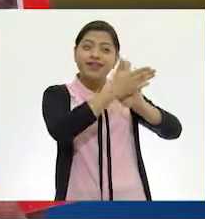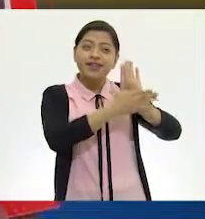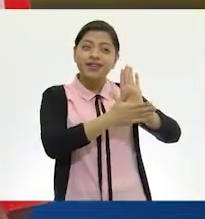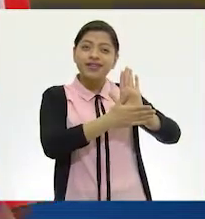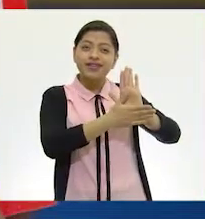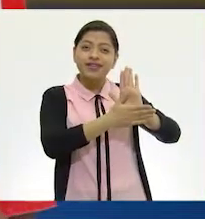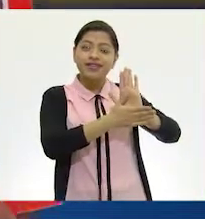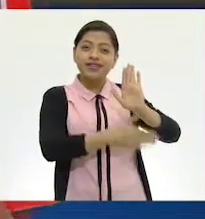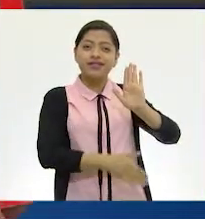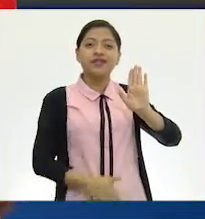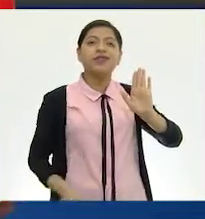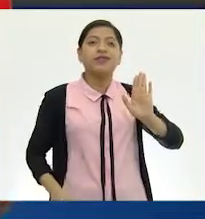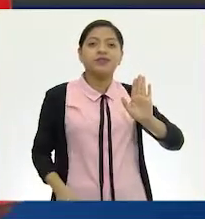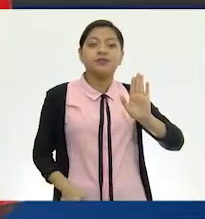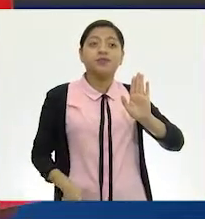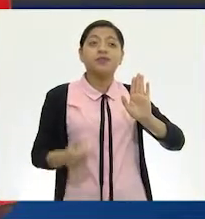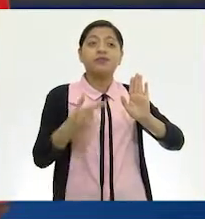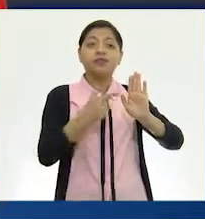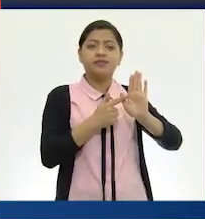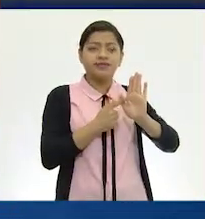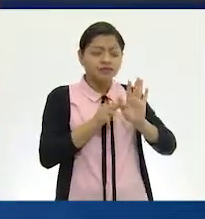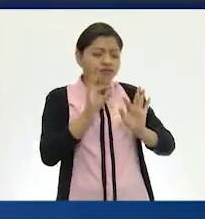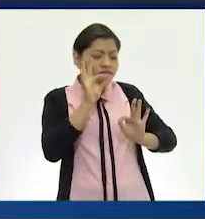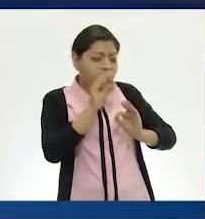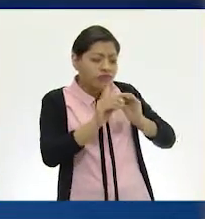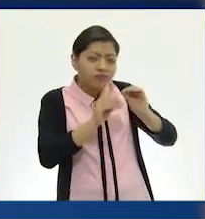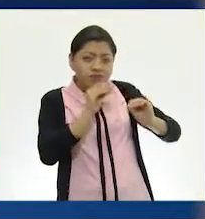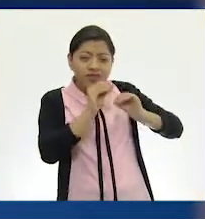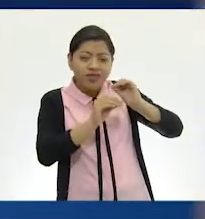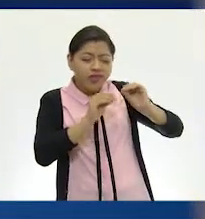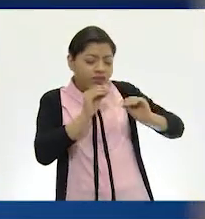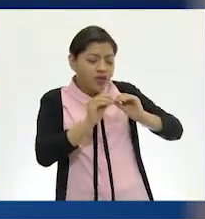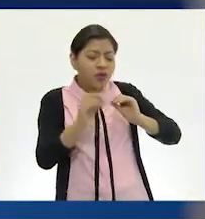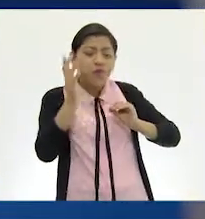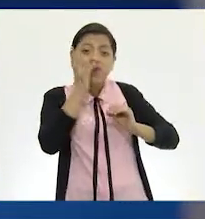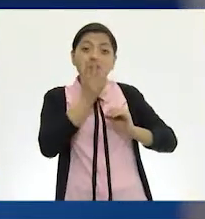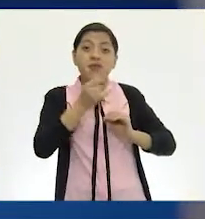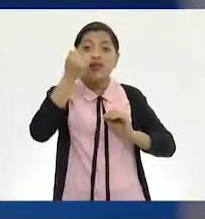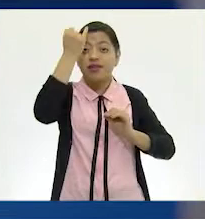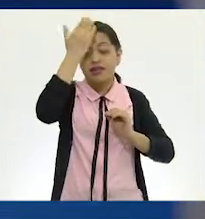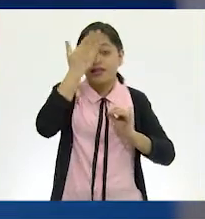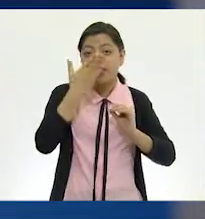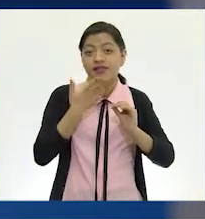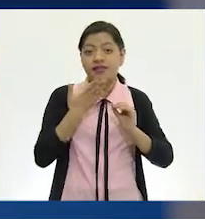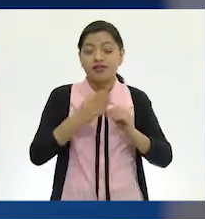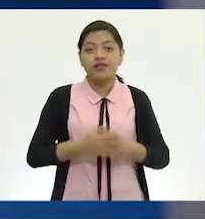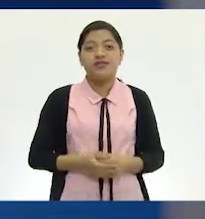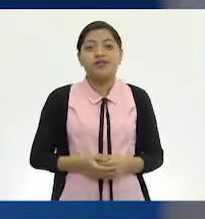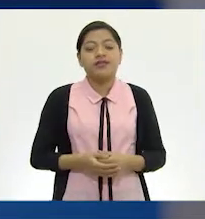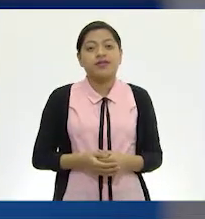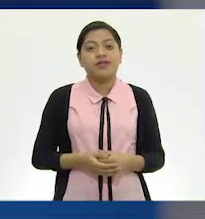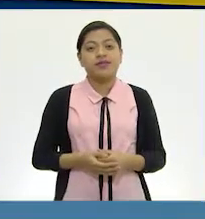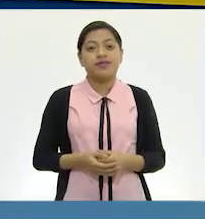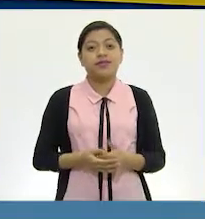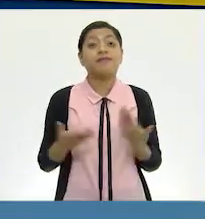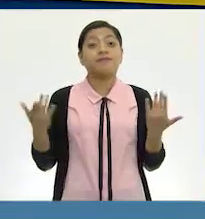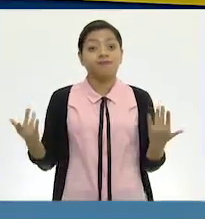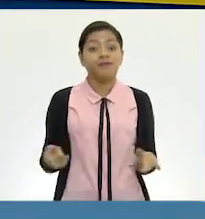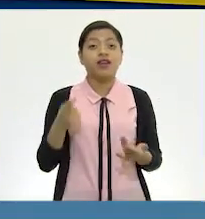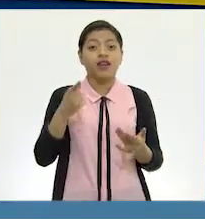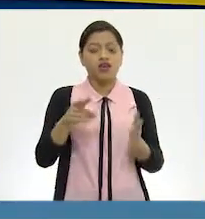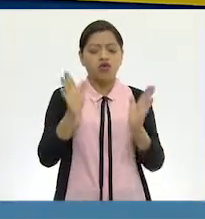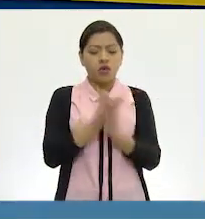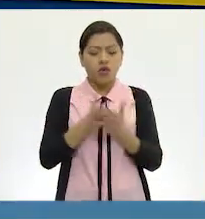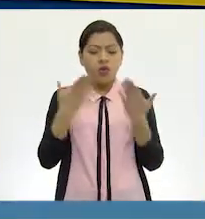buscan precisamente con tanto detalle, con tanto cuidado las ilustraciones, ¿sí? Y desde que uno los